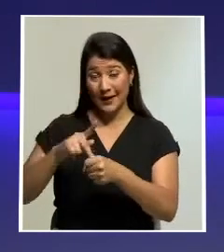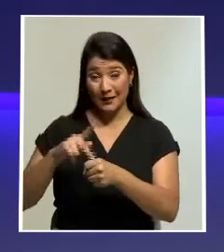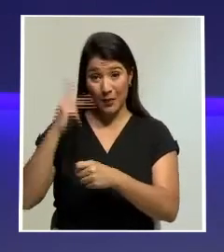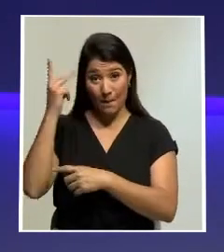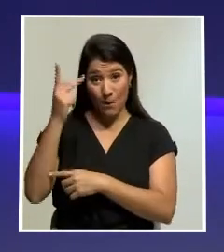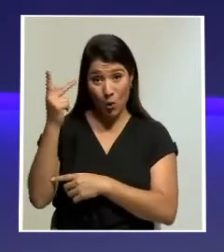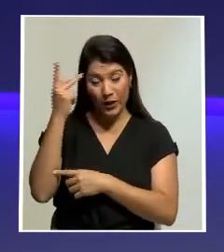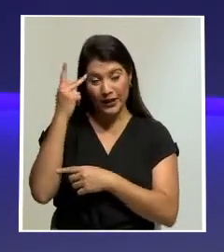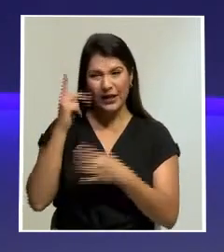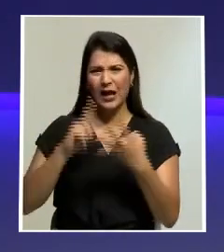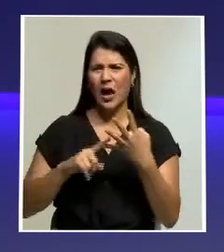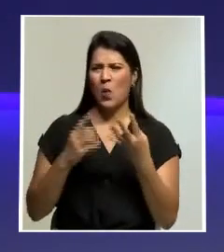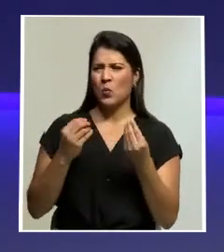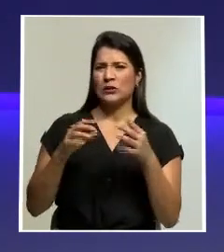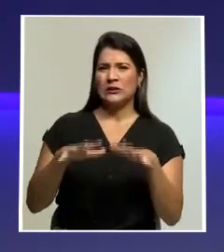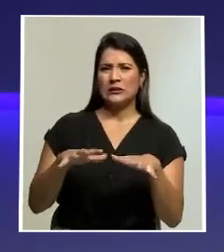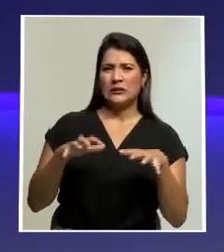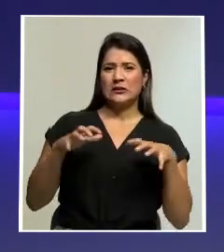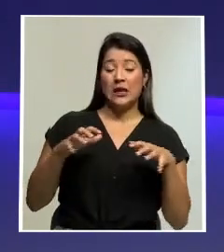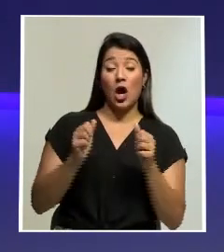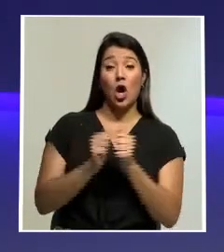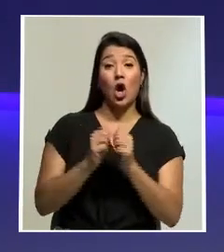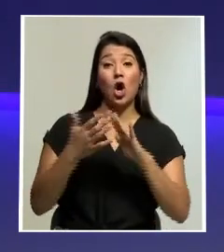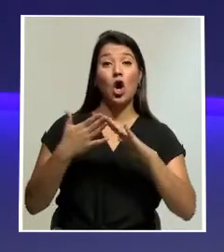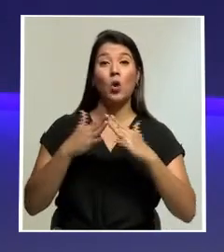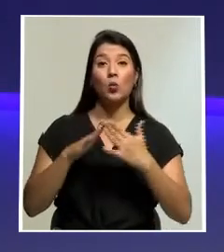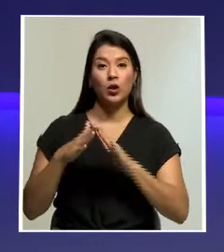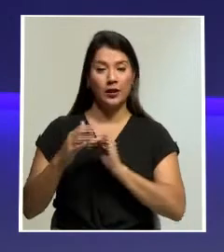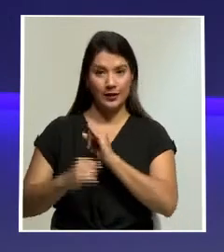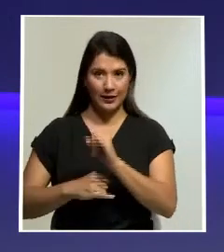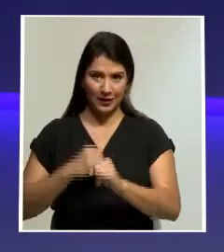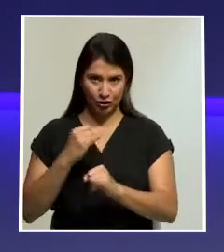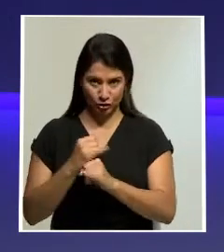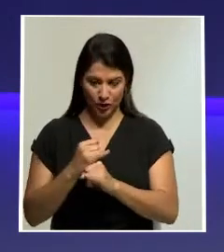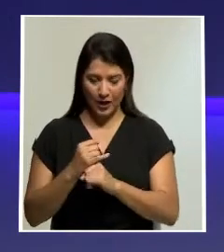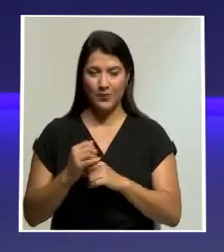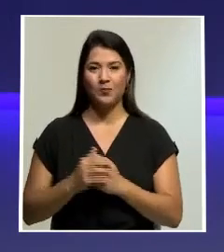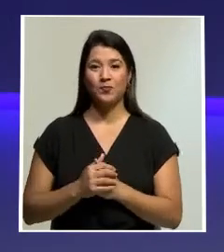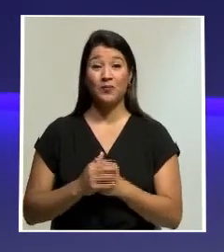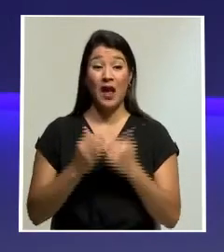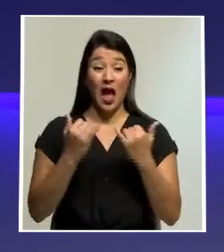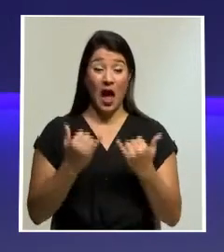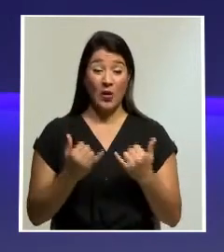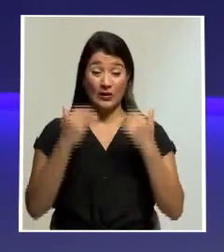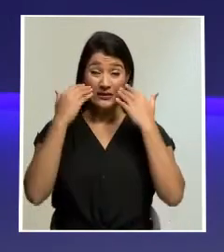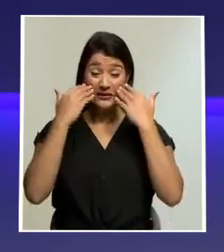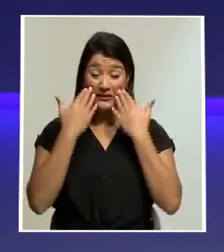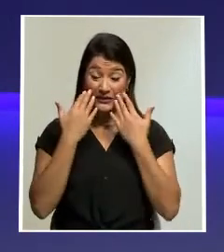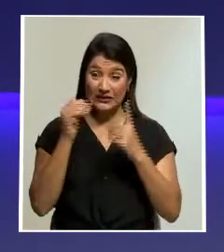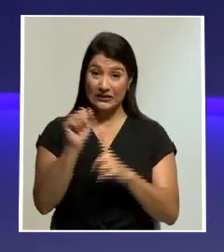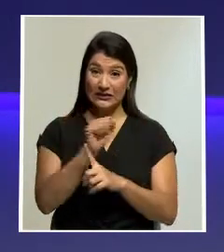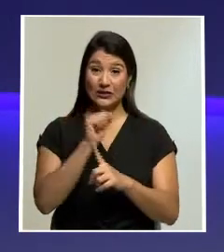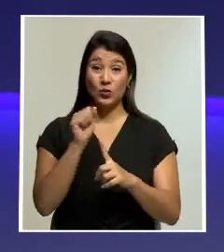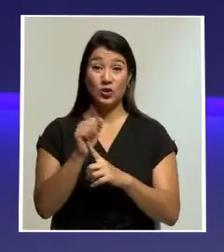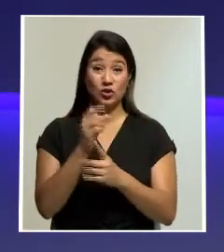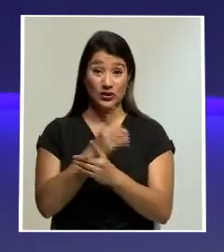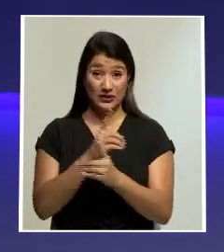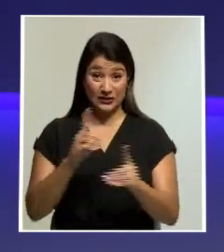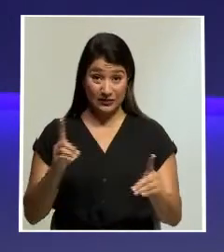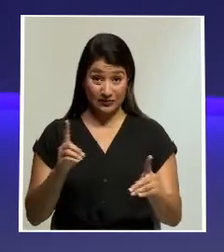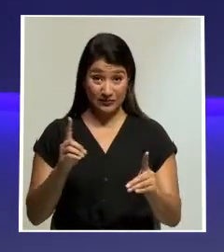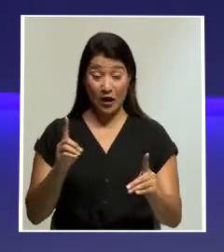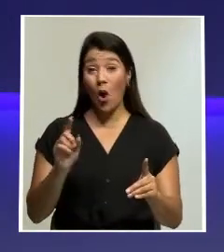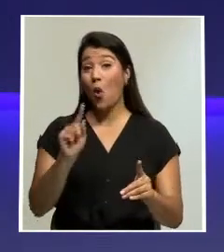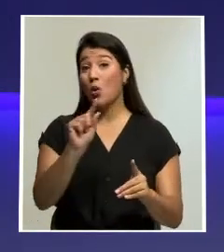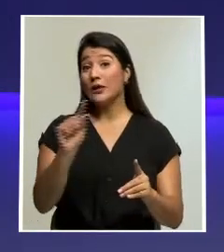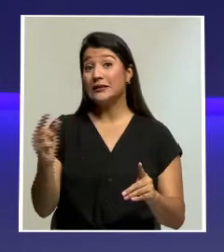y tensión con la comunidad internacional. En medio de este triste panorama democrático, hace una semana